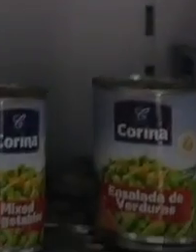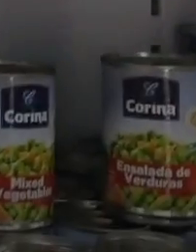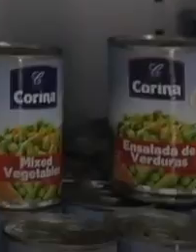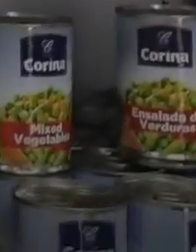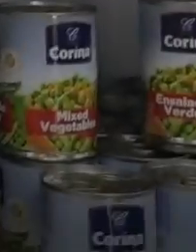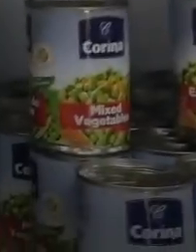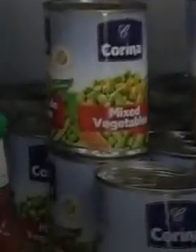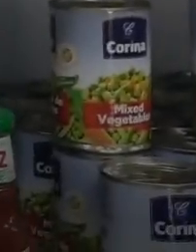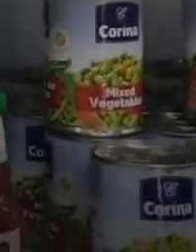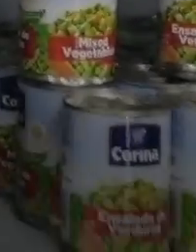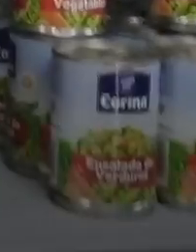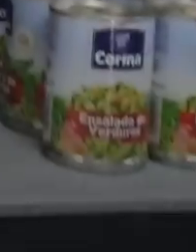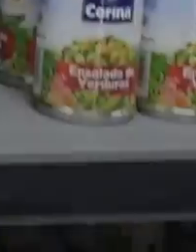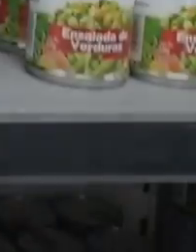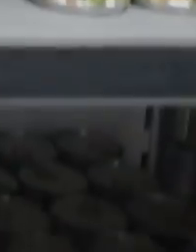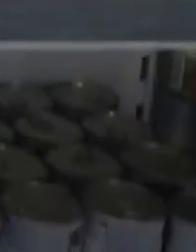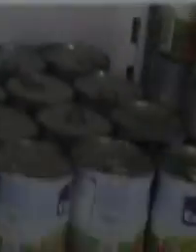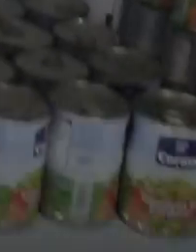ingresos.